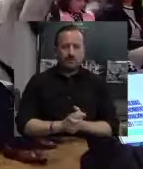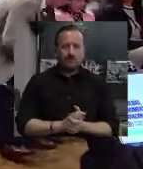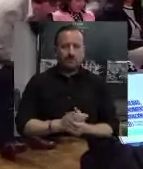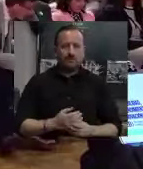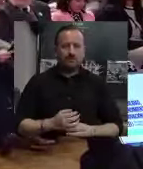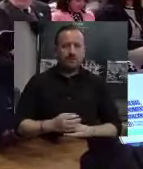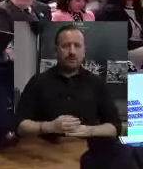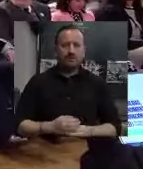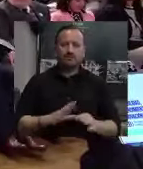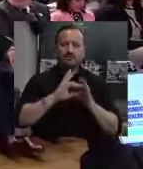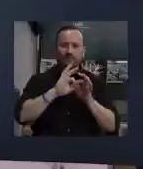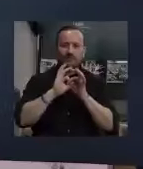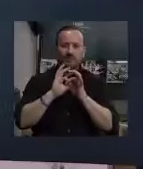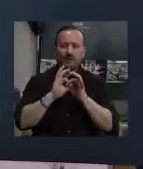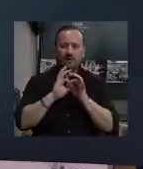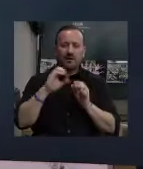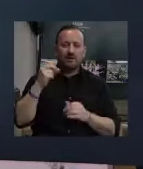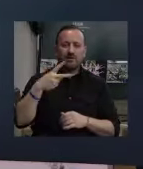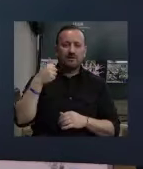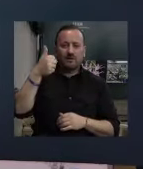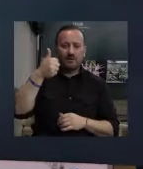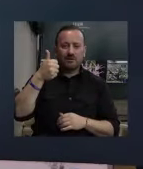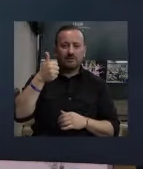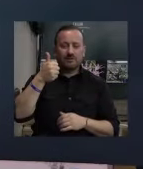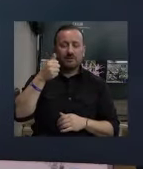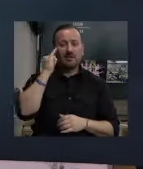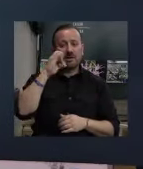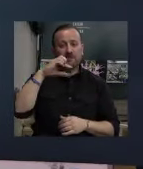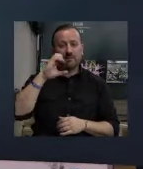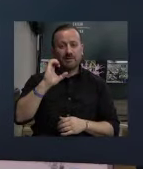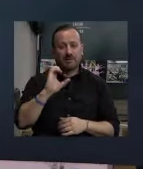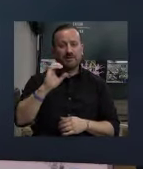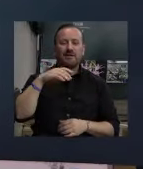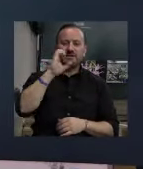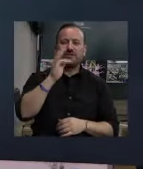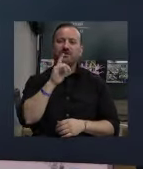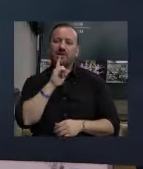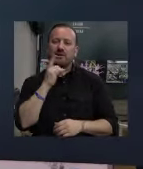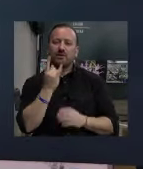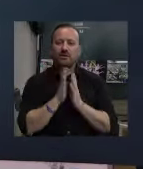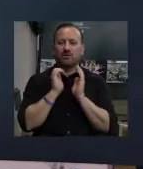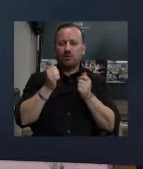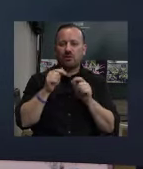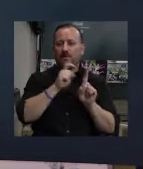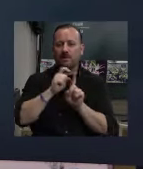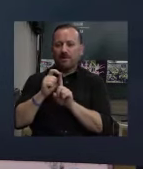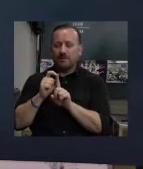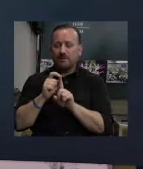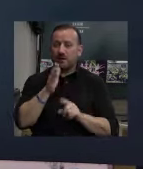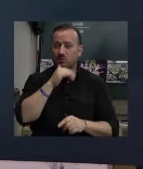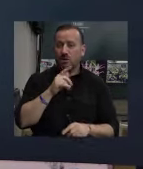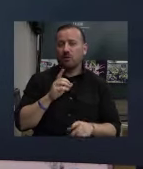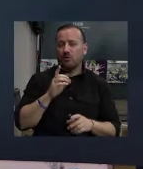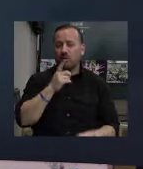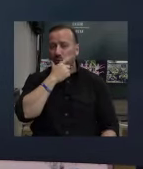días agradecemos al vicerrector académico IP cft Santo Tomás por sus palabras las que sin duda